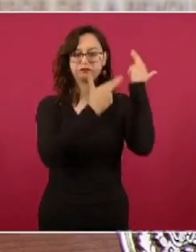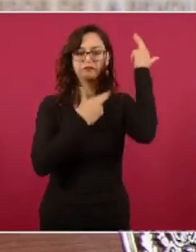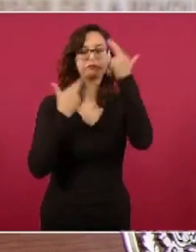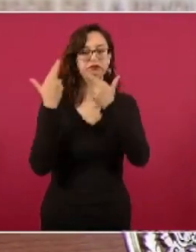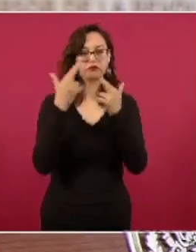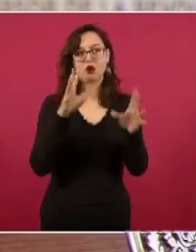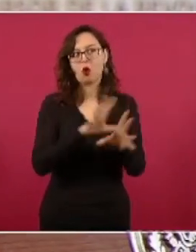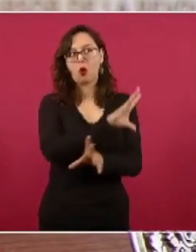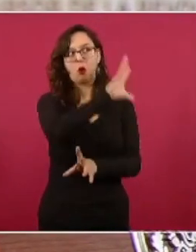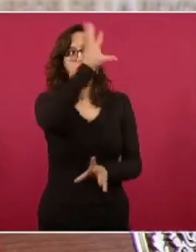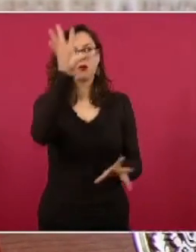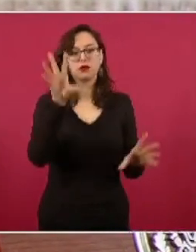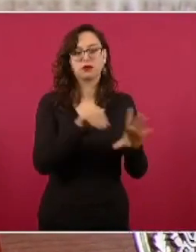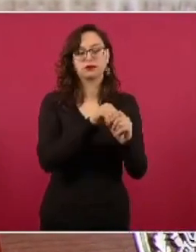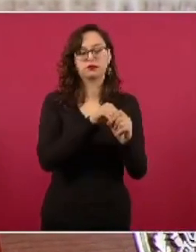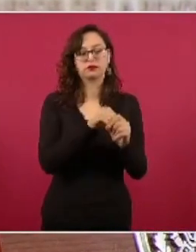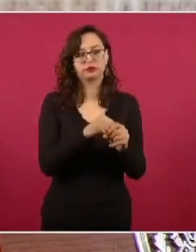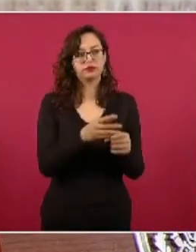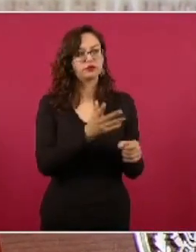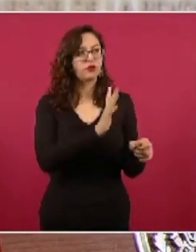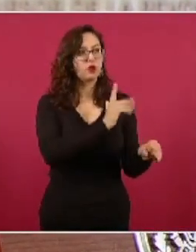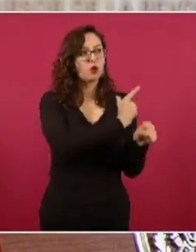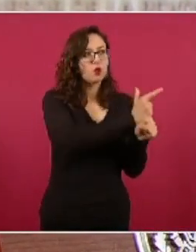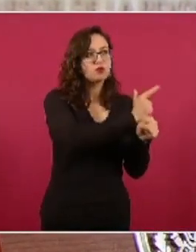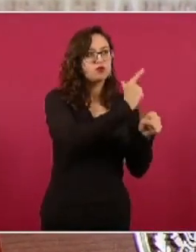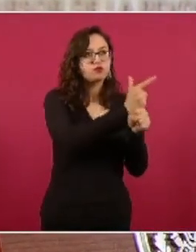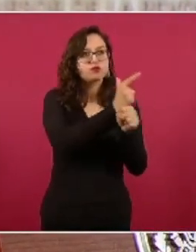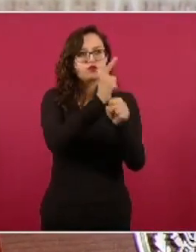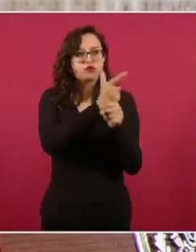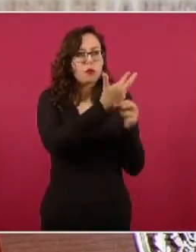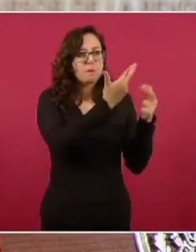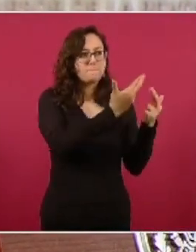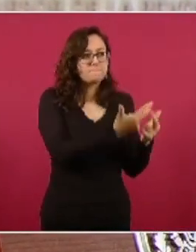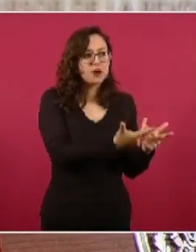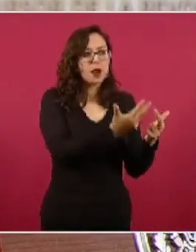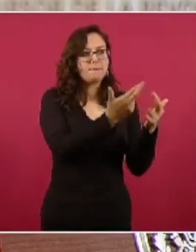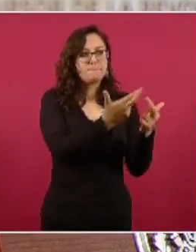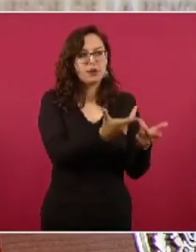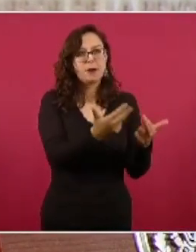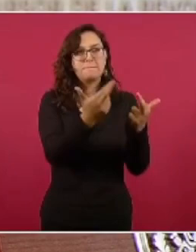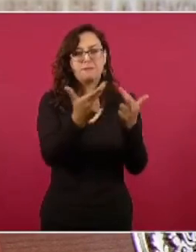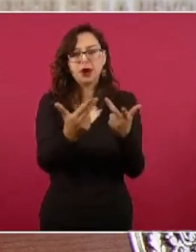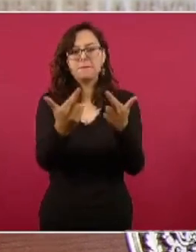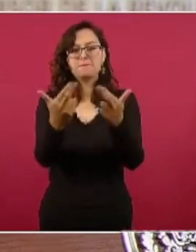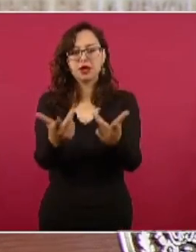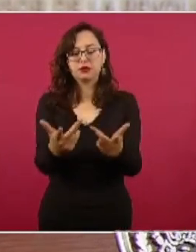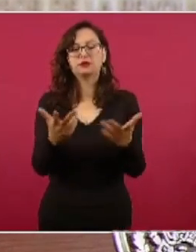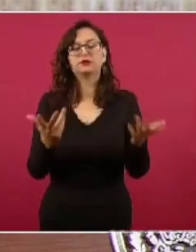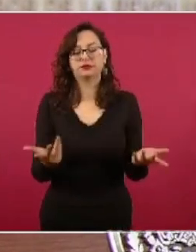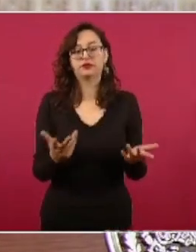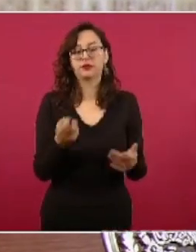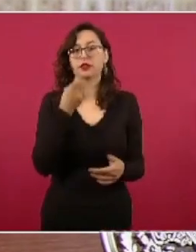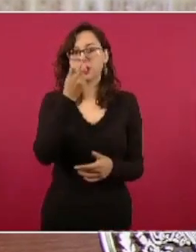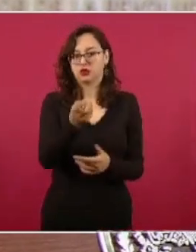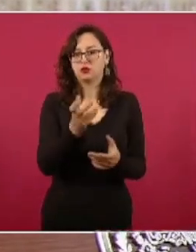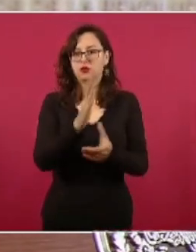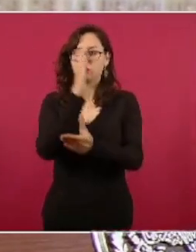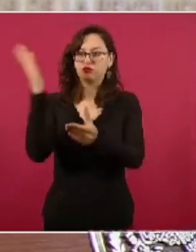sobre las fallas, pero quedamos en revisar